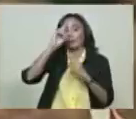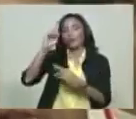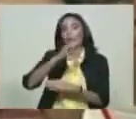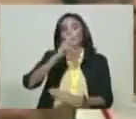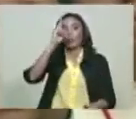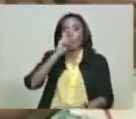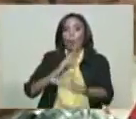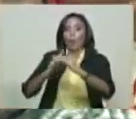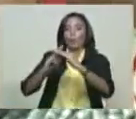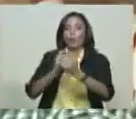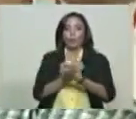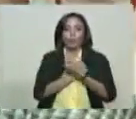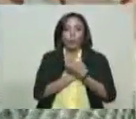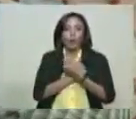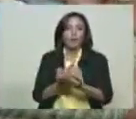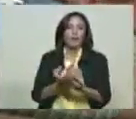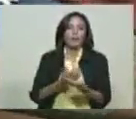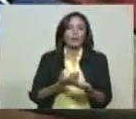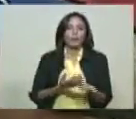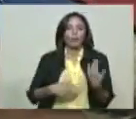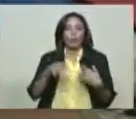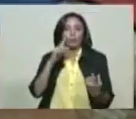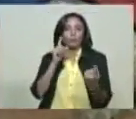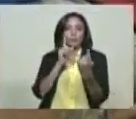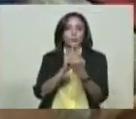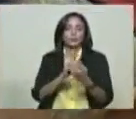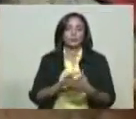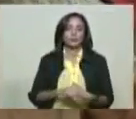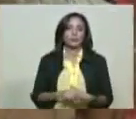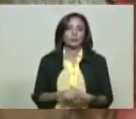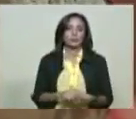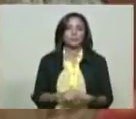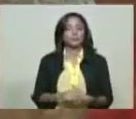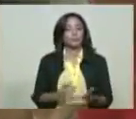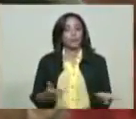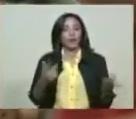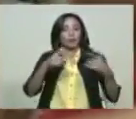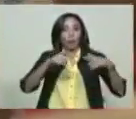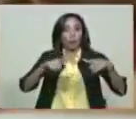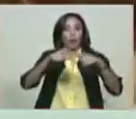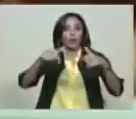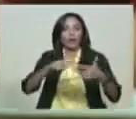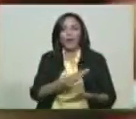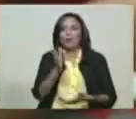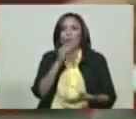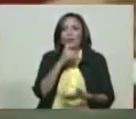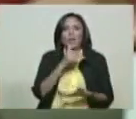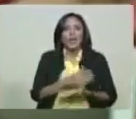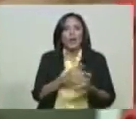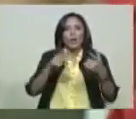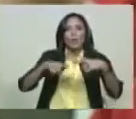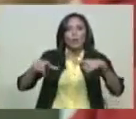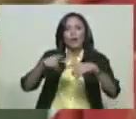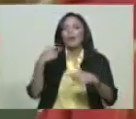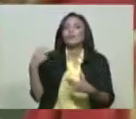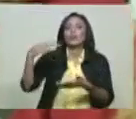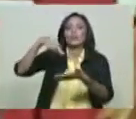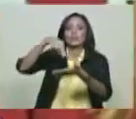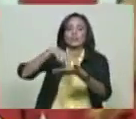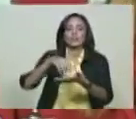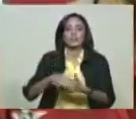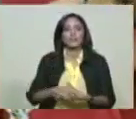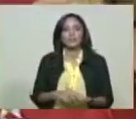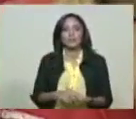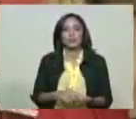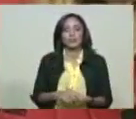con atención no hay lugares vetados en venezuela ninguno la esquina que yo me pare ahorita sí tuvieron